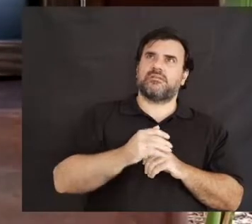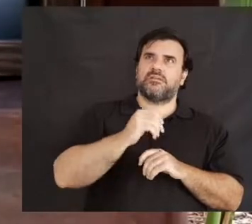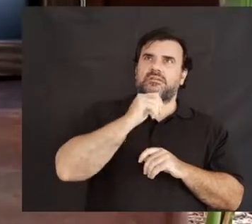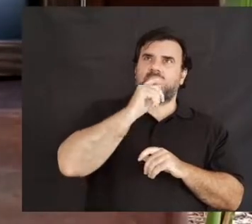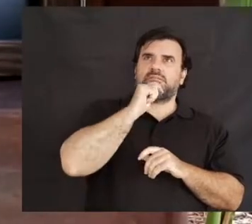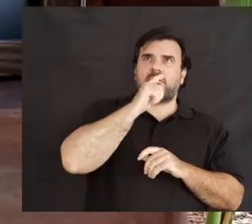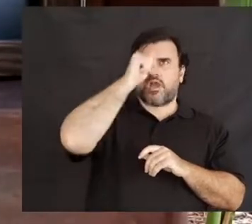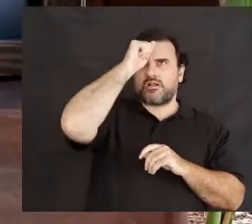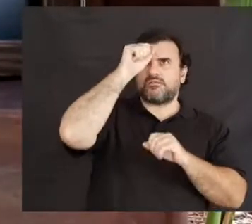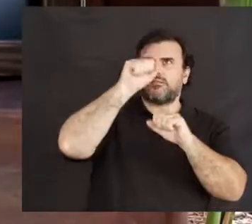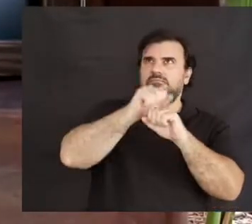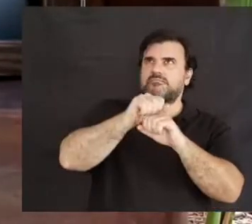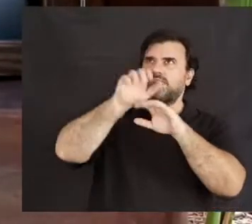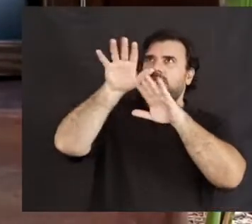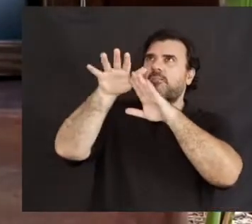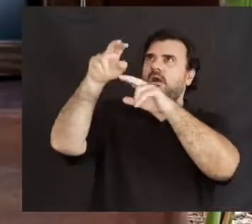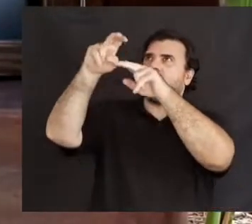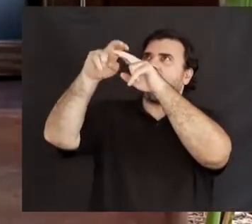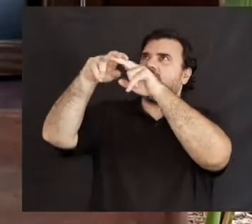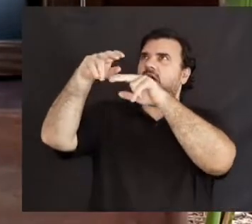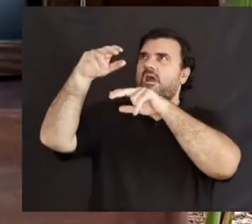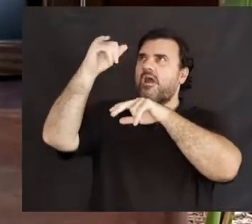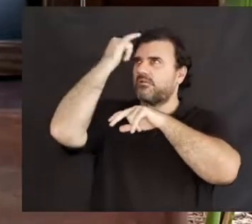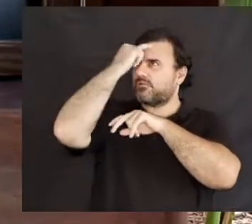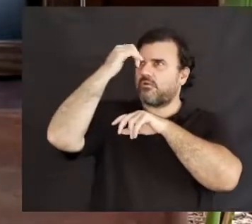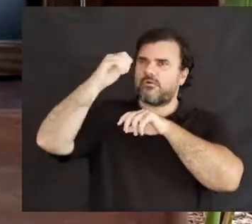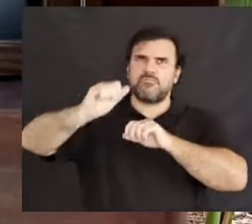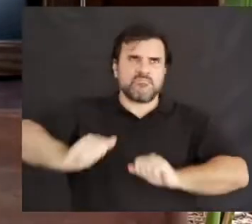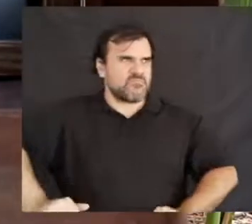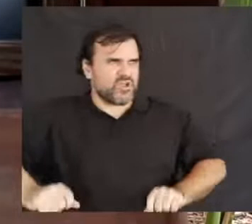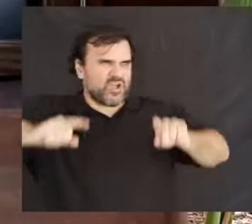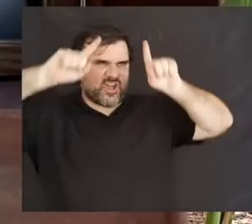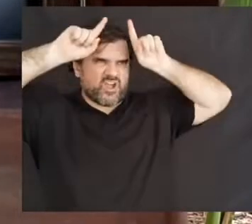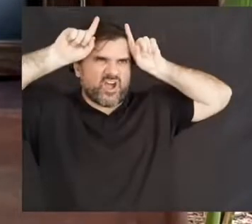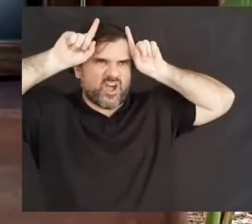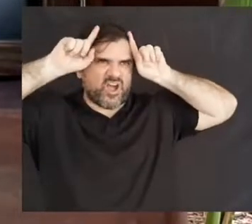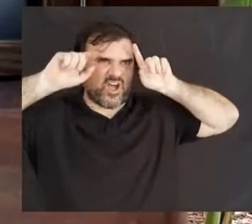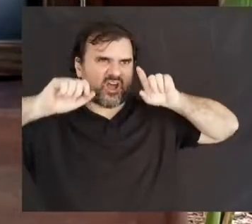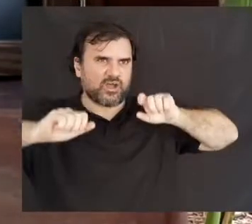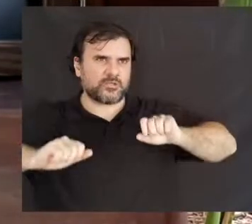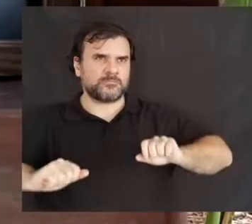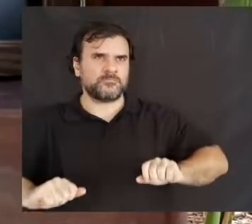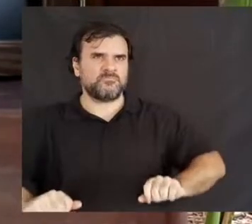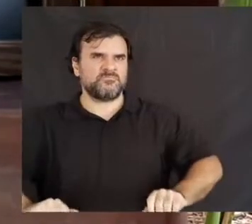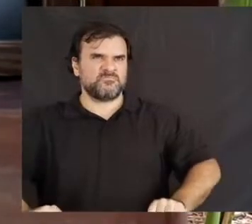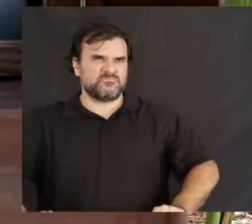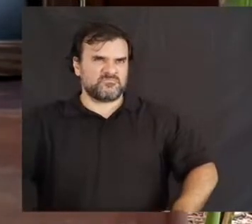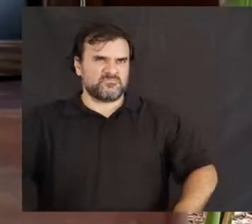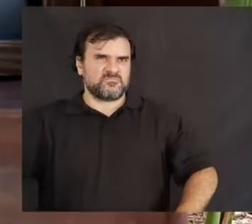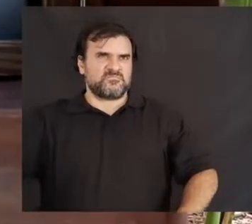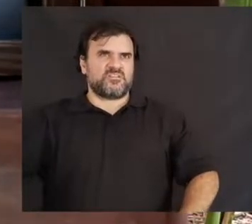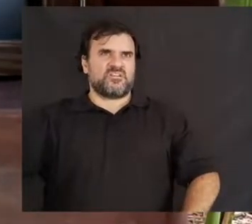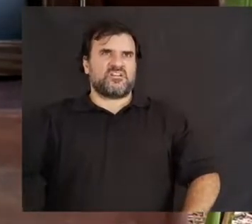Sombra imborrable del Hosco, sobre la loma que domina el valle del Troa. La cabeza erguida, las aspas filosas,